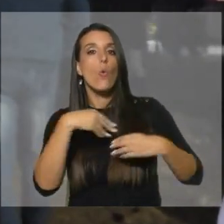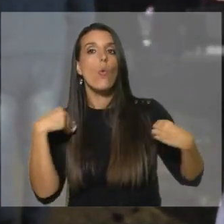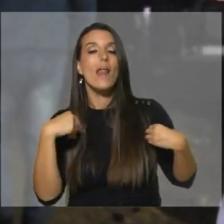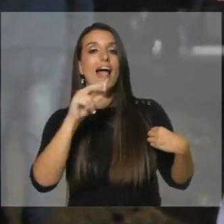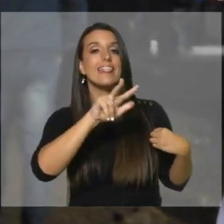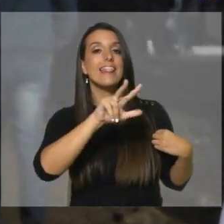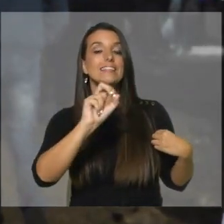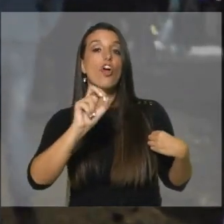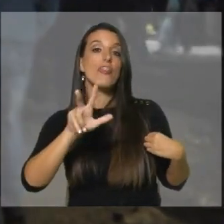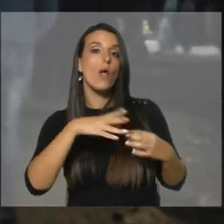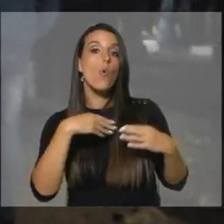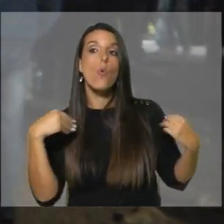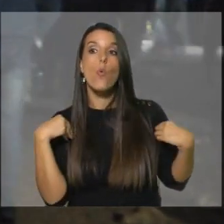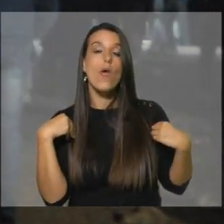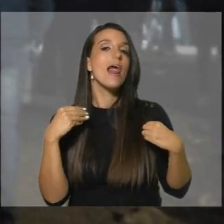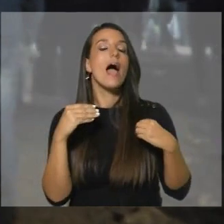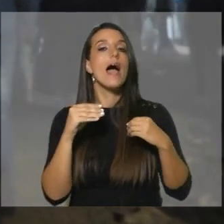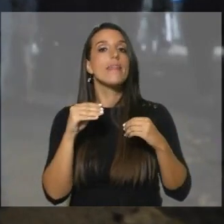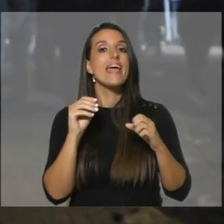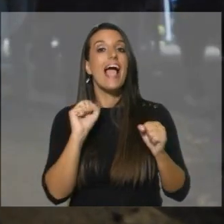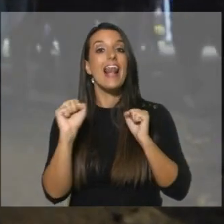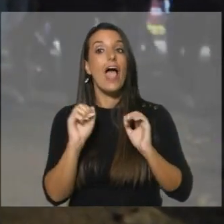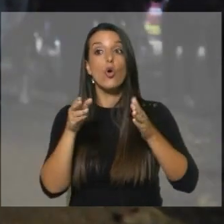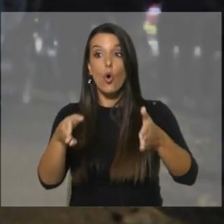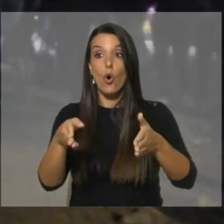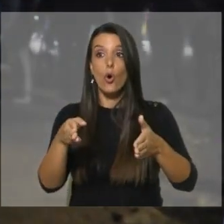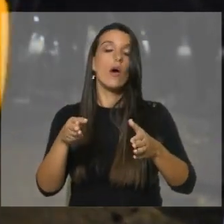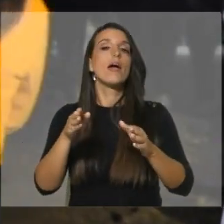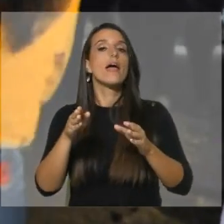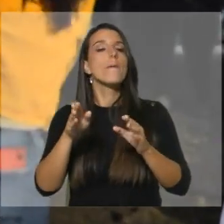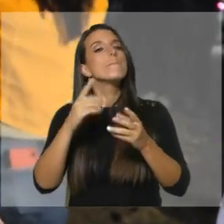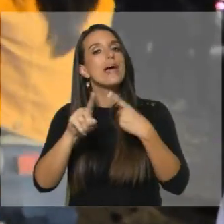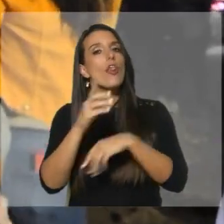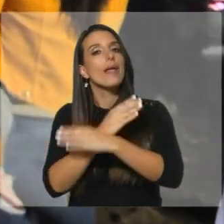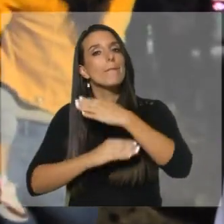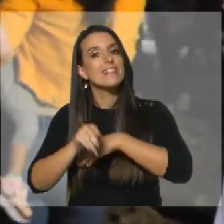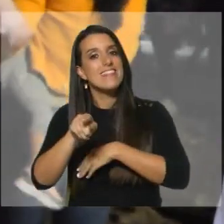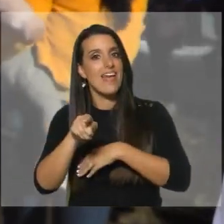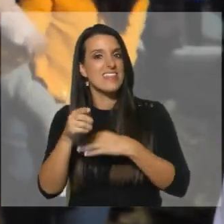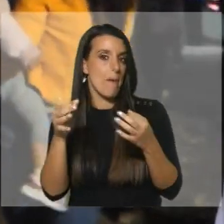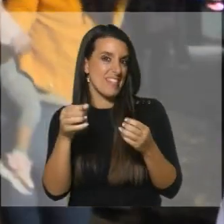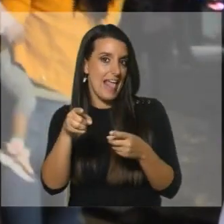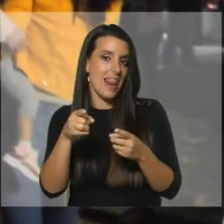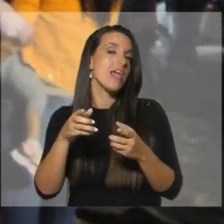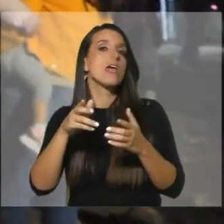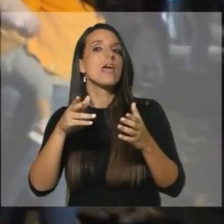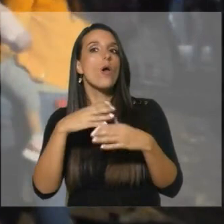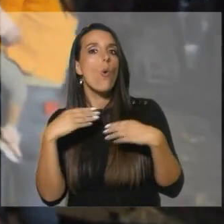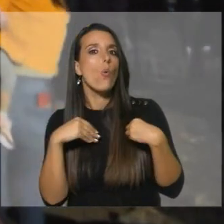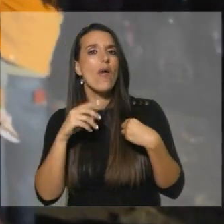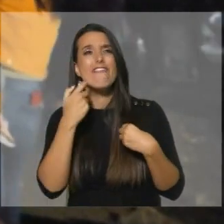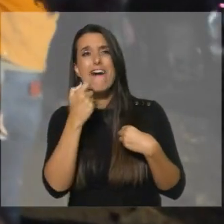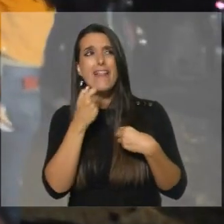de Paso Carrasco. Es una escuela de contexto crítico que atiende niños especiales. Es un edificio que no está preparado con accesibilidad